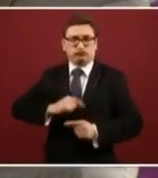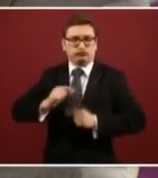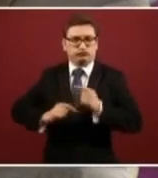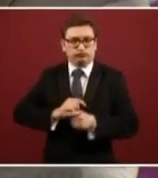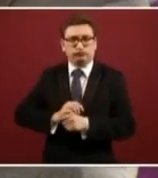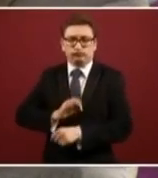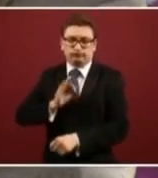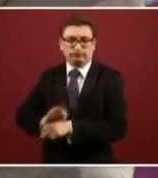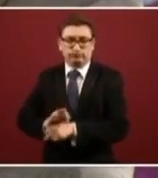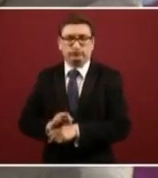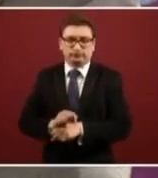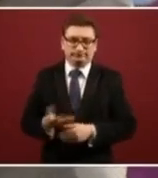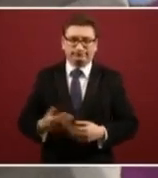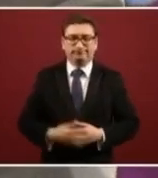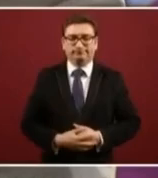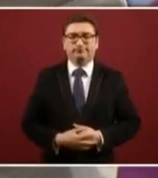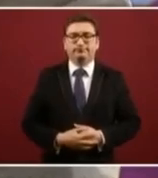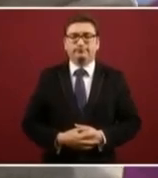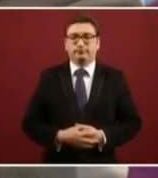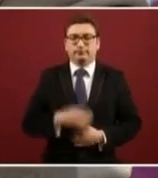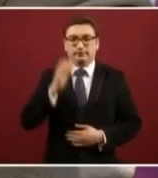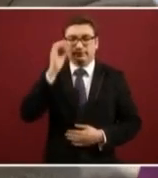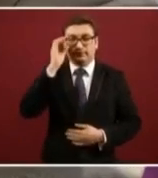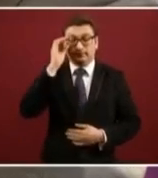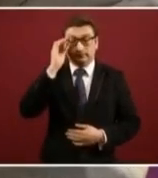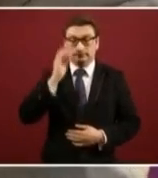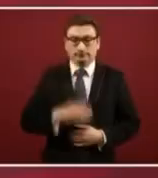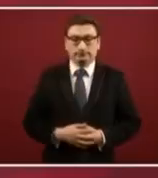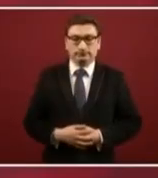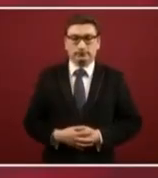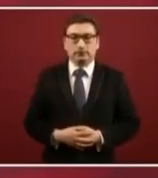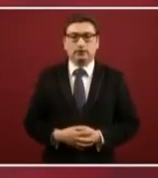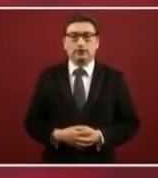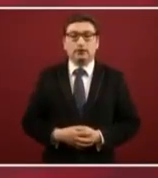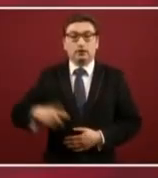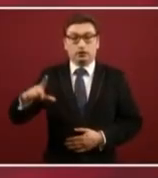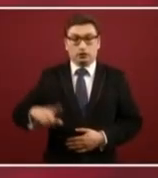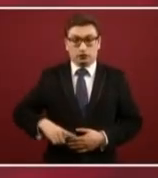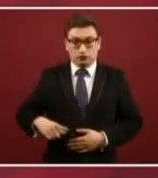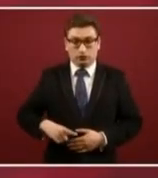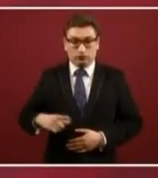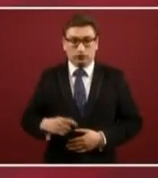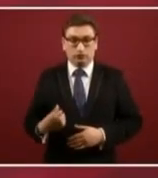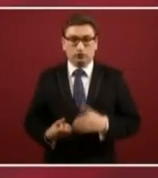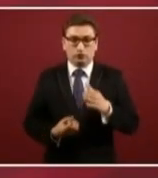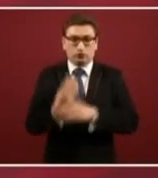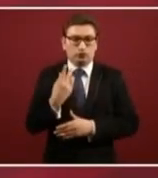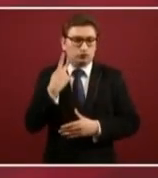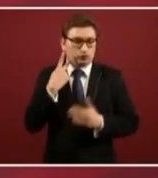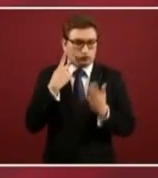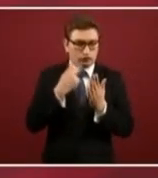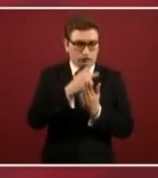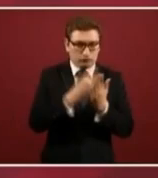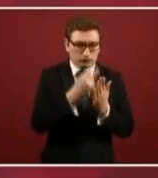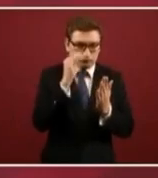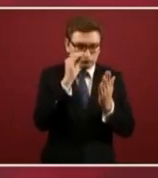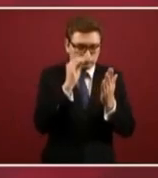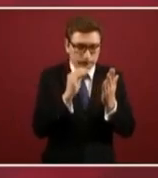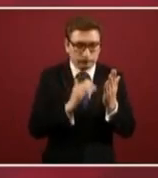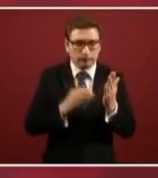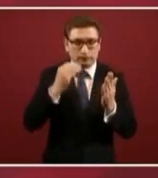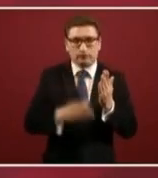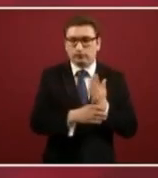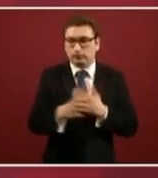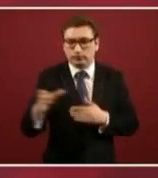todo saldando esta deuda. La nueva política agropecuaria que ha instruido el señor presidente